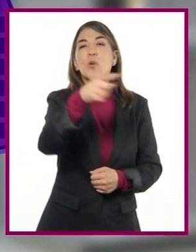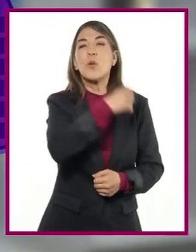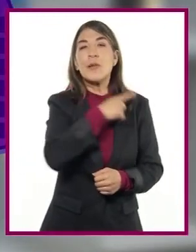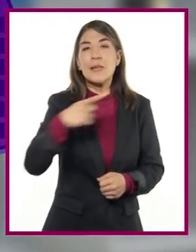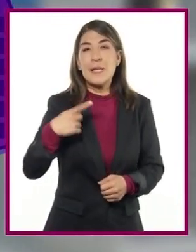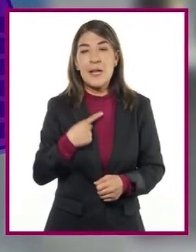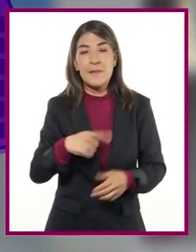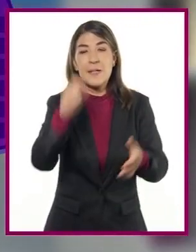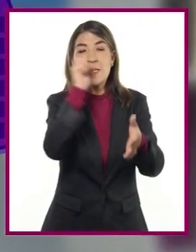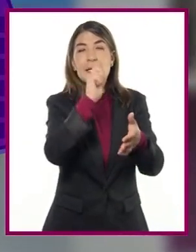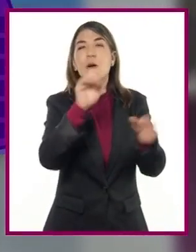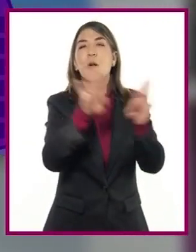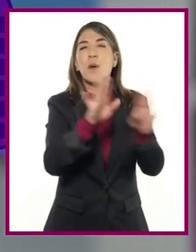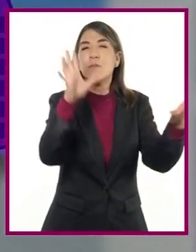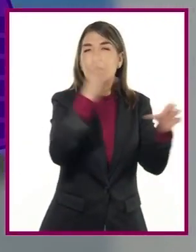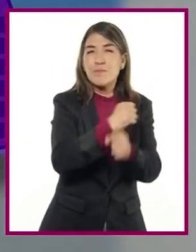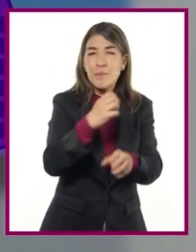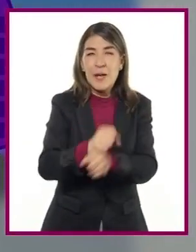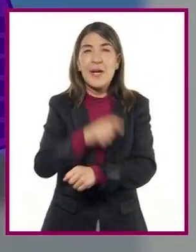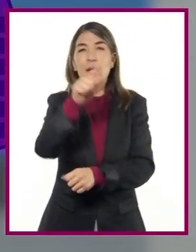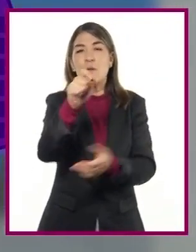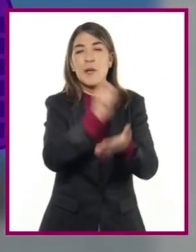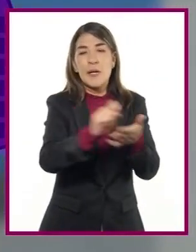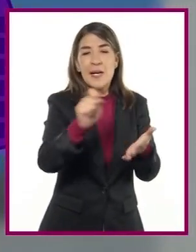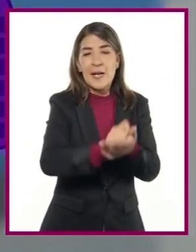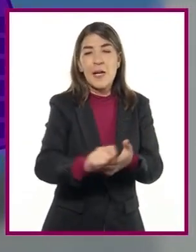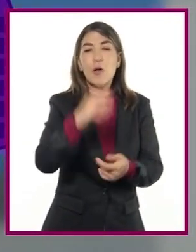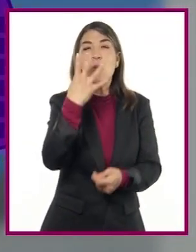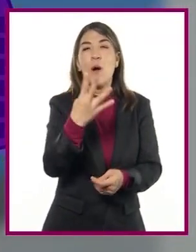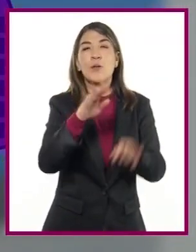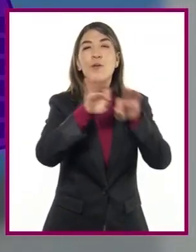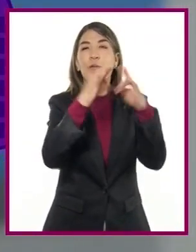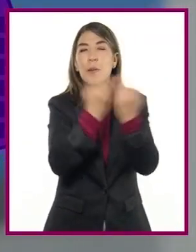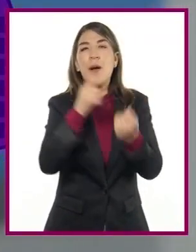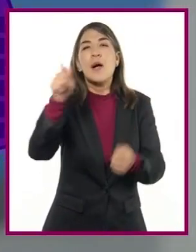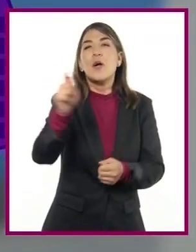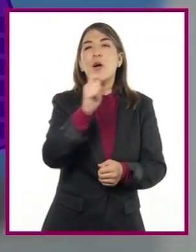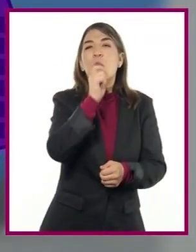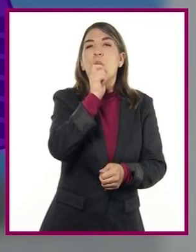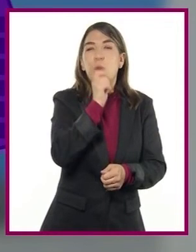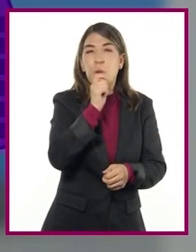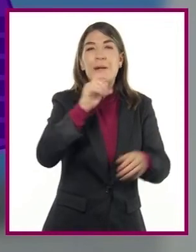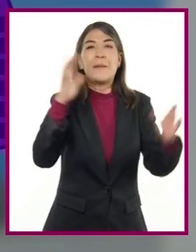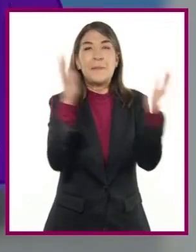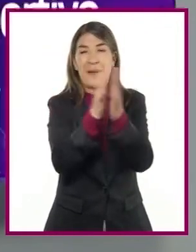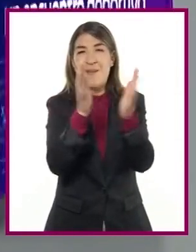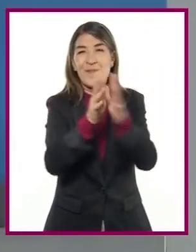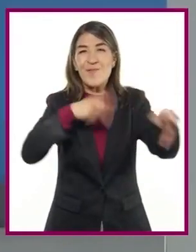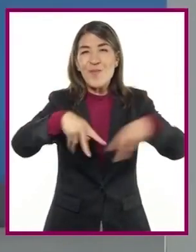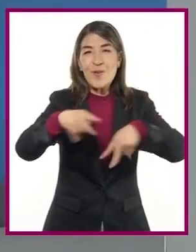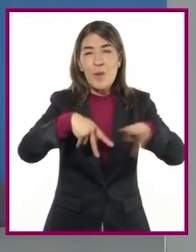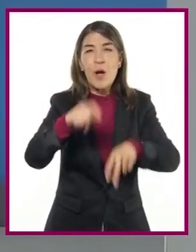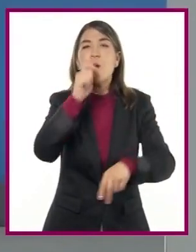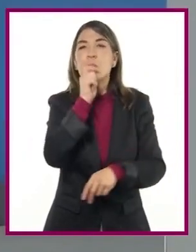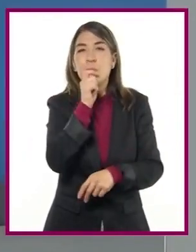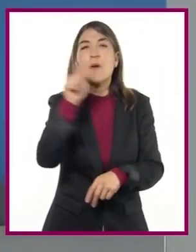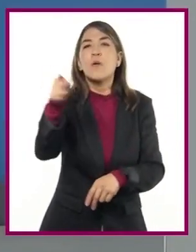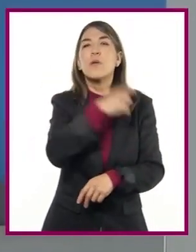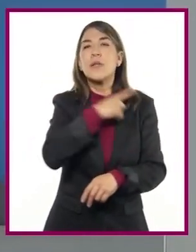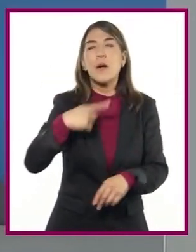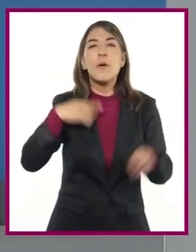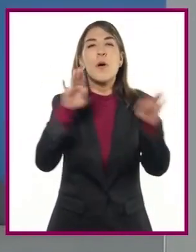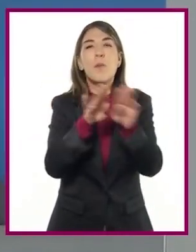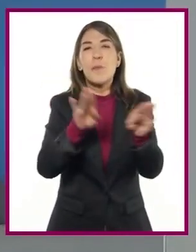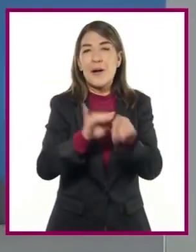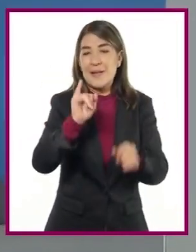al menos 4 maneras en las que un árbitro aplica la imparcialidad en un encuentro deportivo. Vinculen